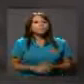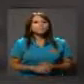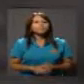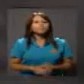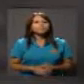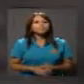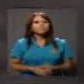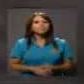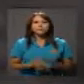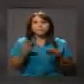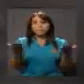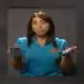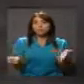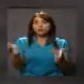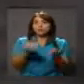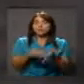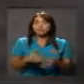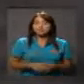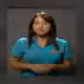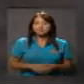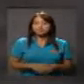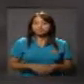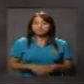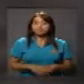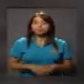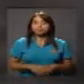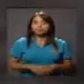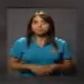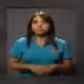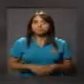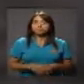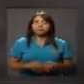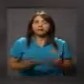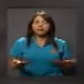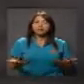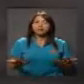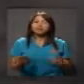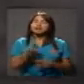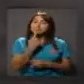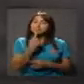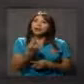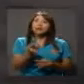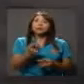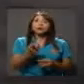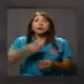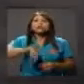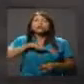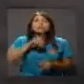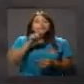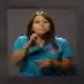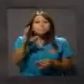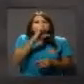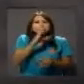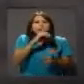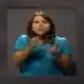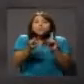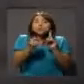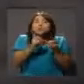bueno una vez más señalando que hay que ir a la raíz del